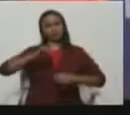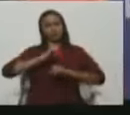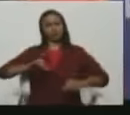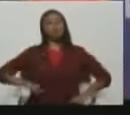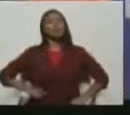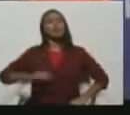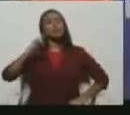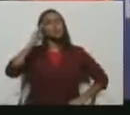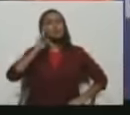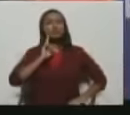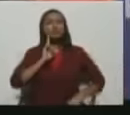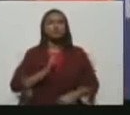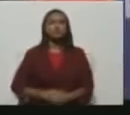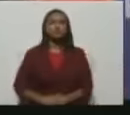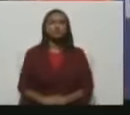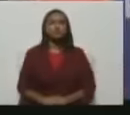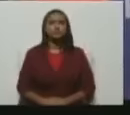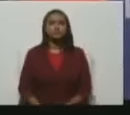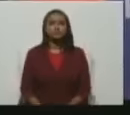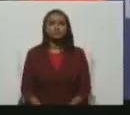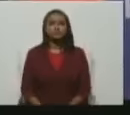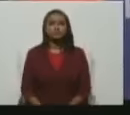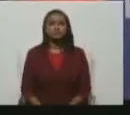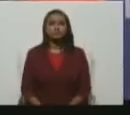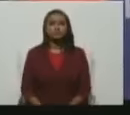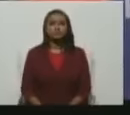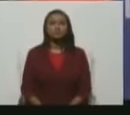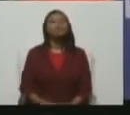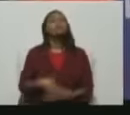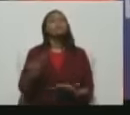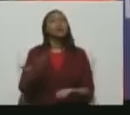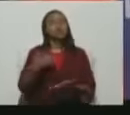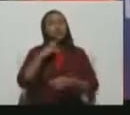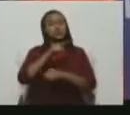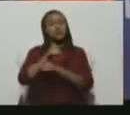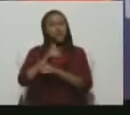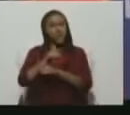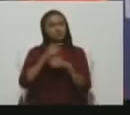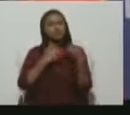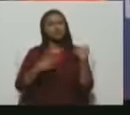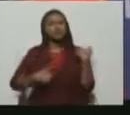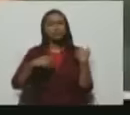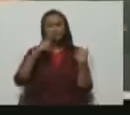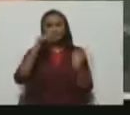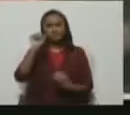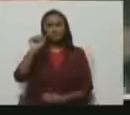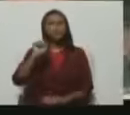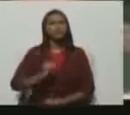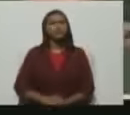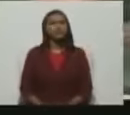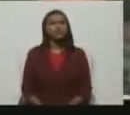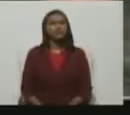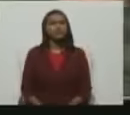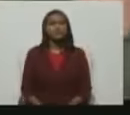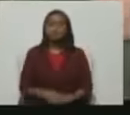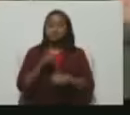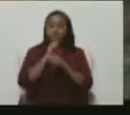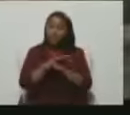seguridad ciudadana. Por instrucciones precisas de nuestro presidente Nicolás Maduro Moro, los órganos de seguridad ciudadana se